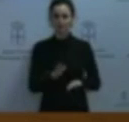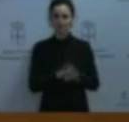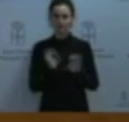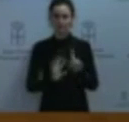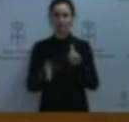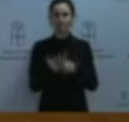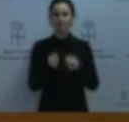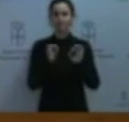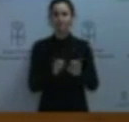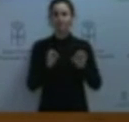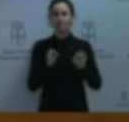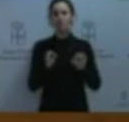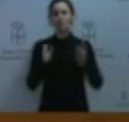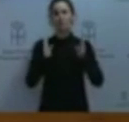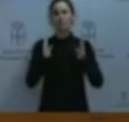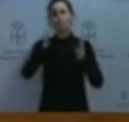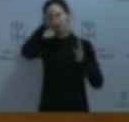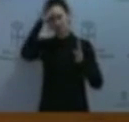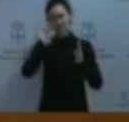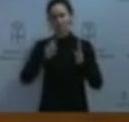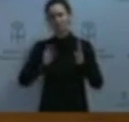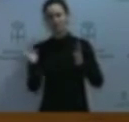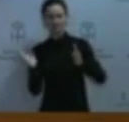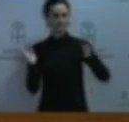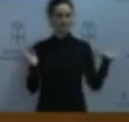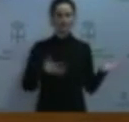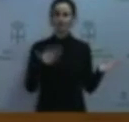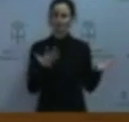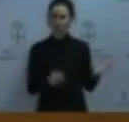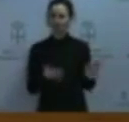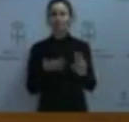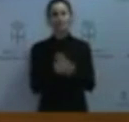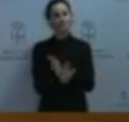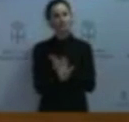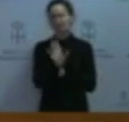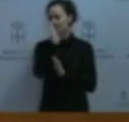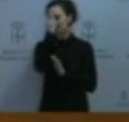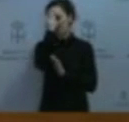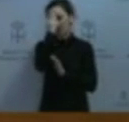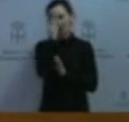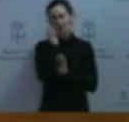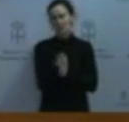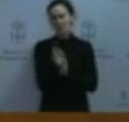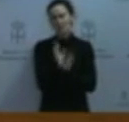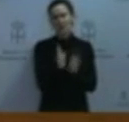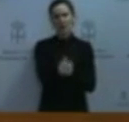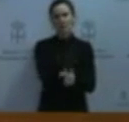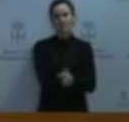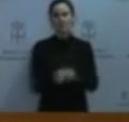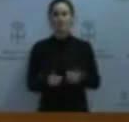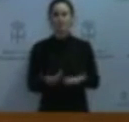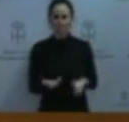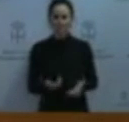conseguir desestacionalizar el turismo en Asturias, que ese es el punto prioritario,